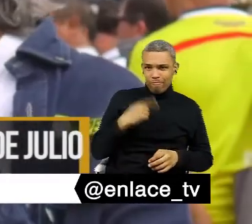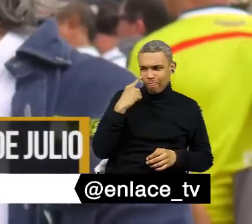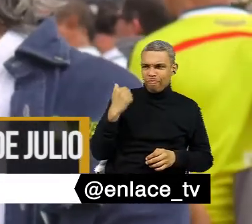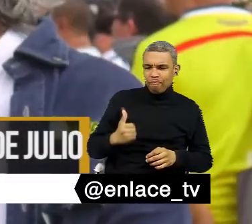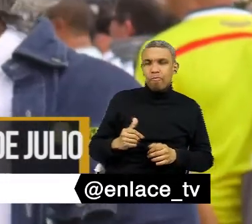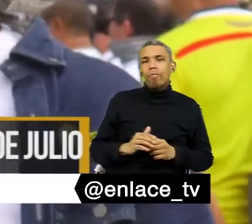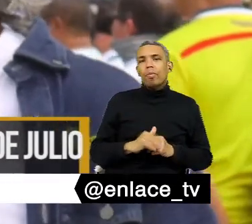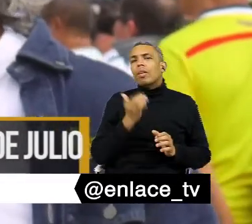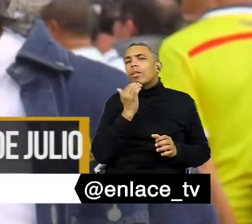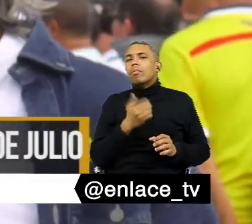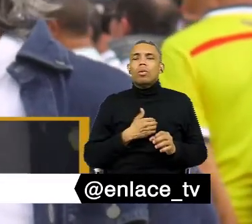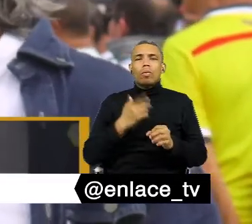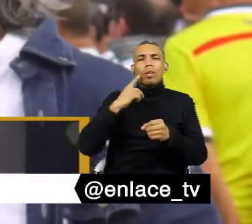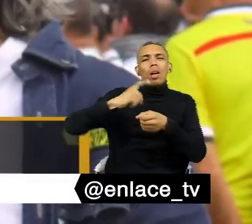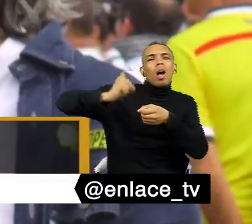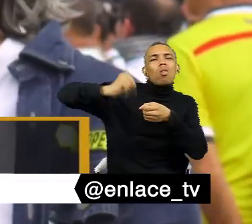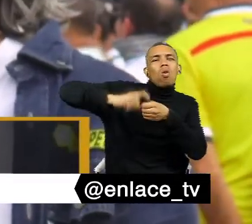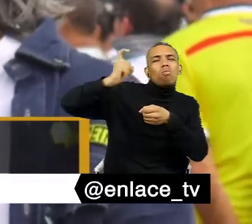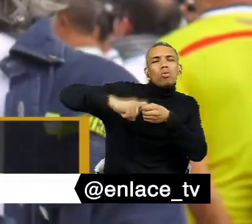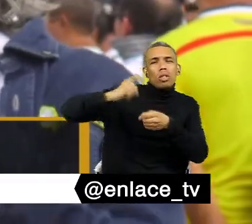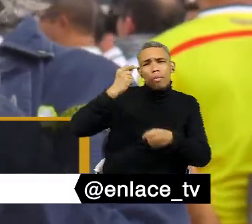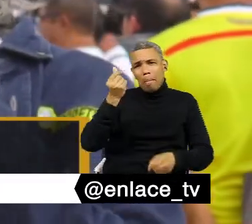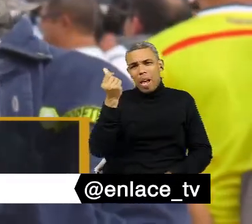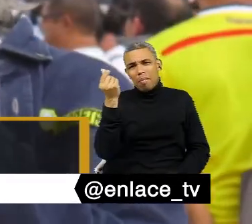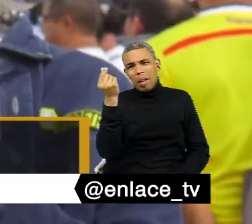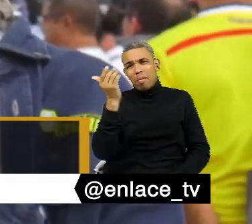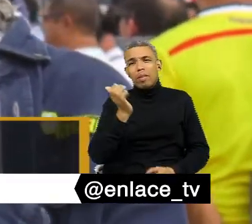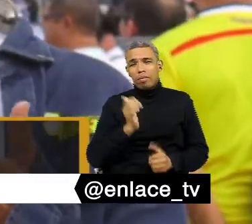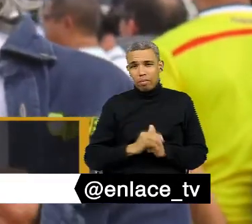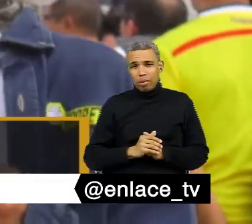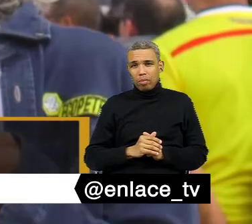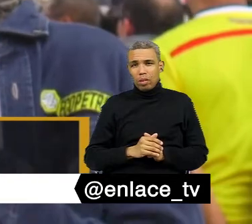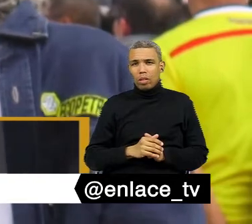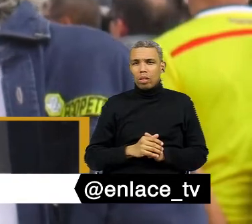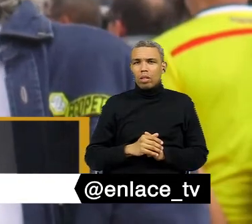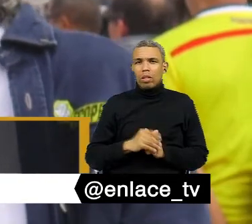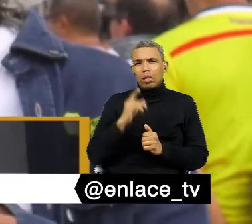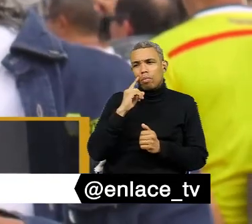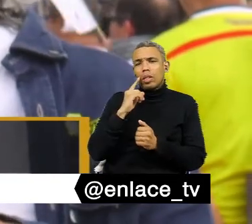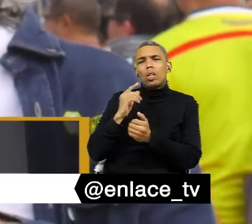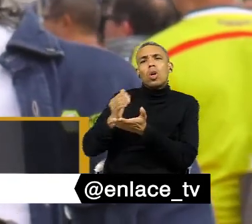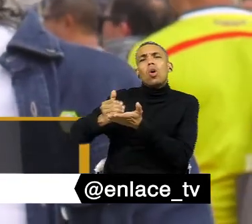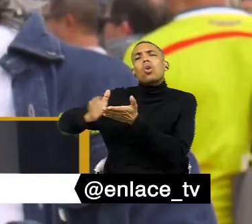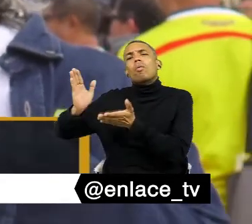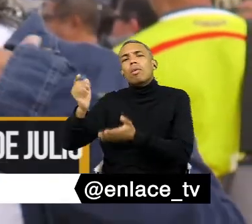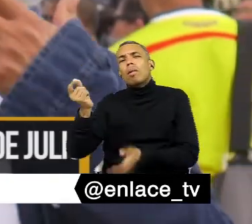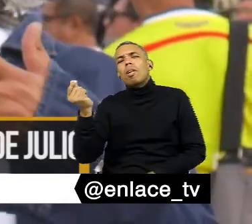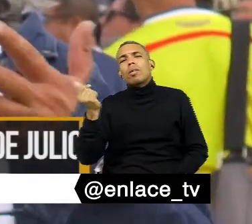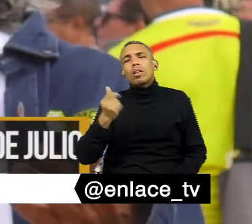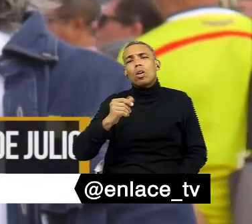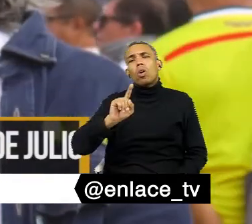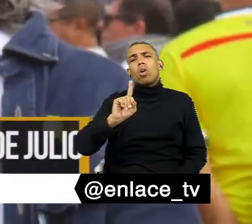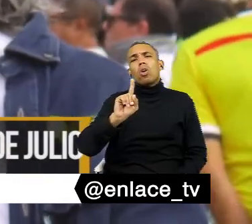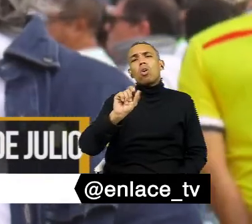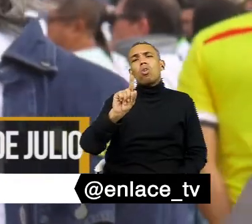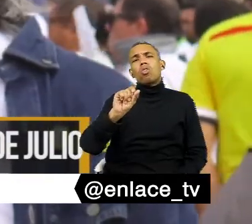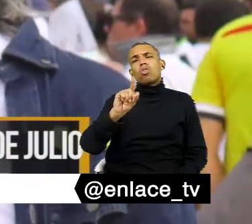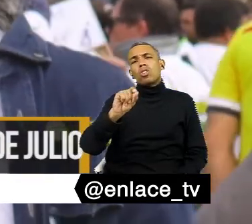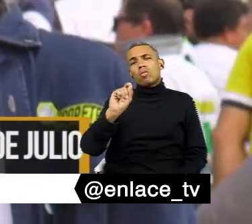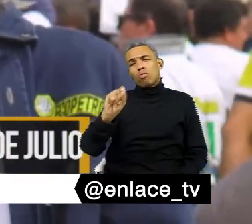porque es que en el precio del combustible nos cobran 11.4 billones de pesos para el desarrollo de la malla